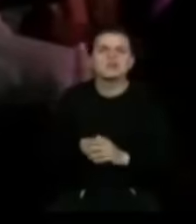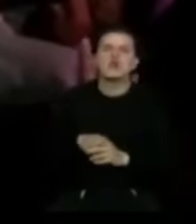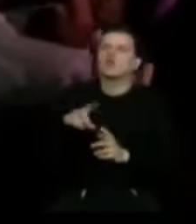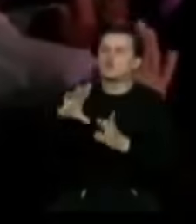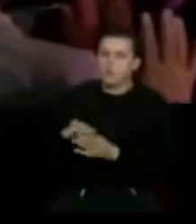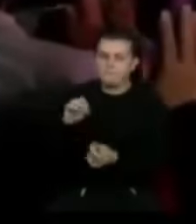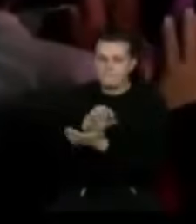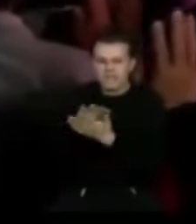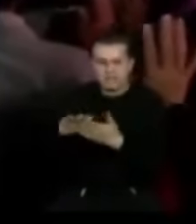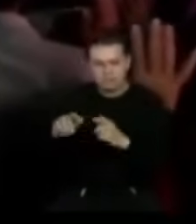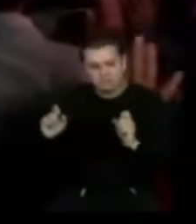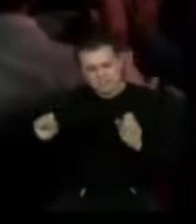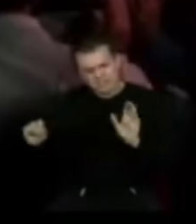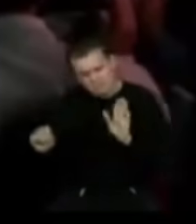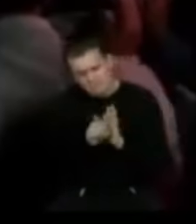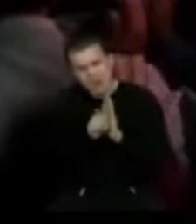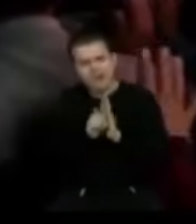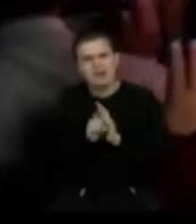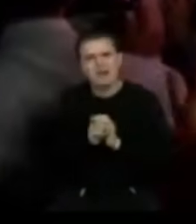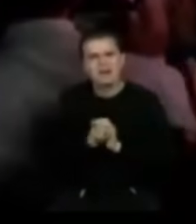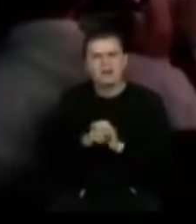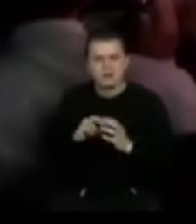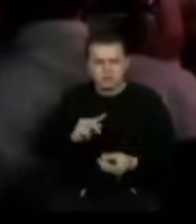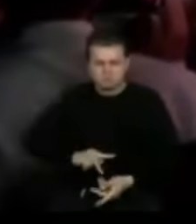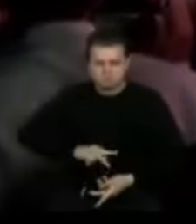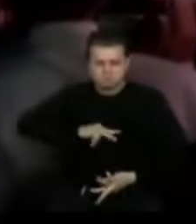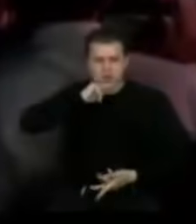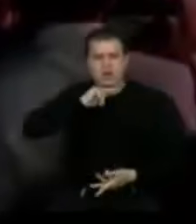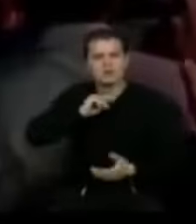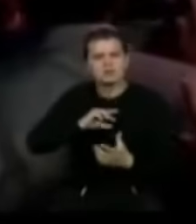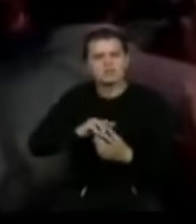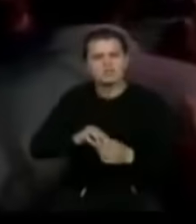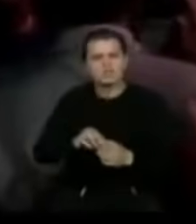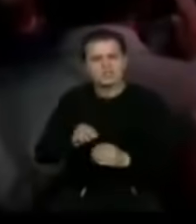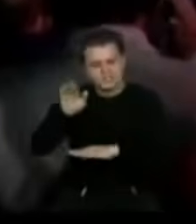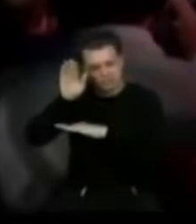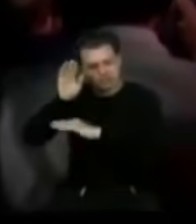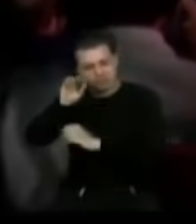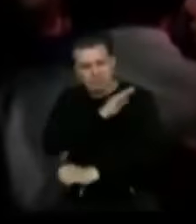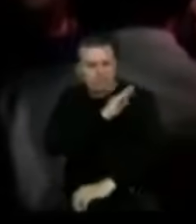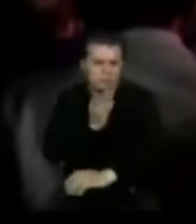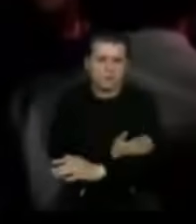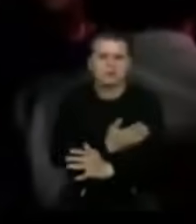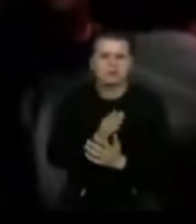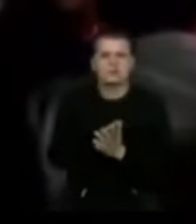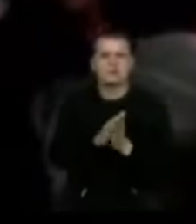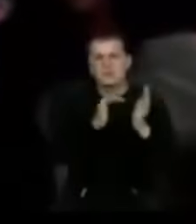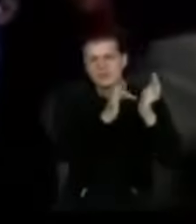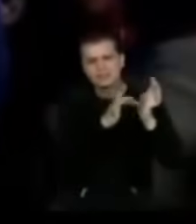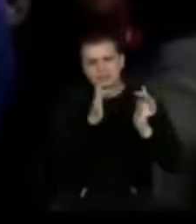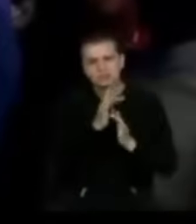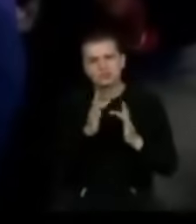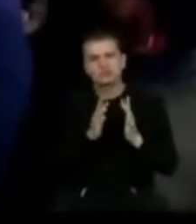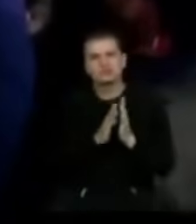con tu Espíritu Santo, lléname de tu unción y poder.